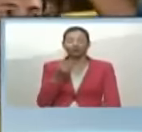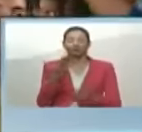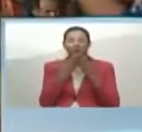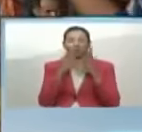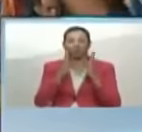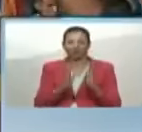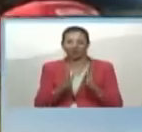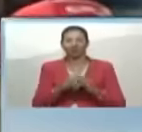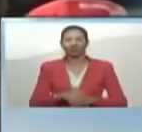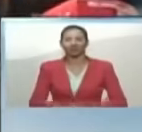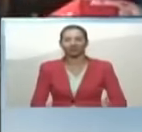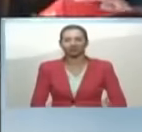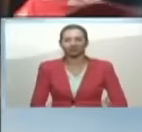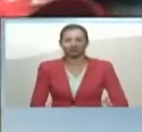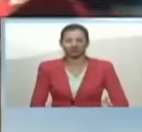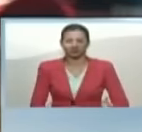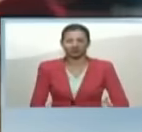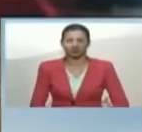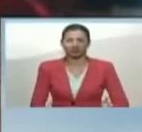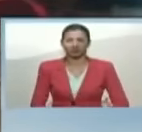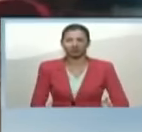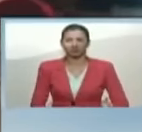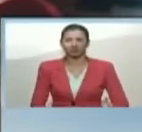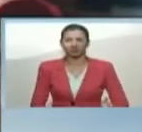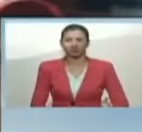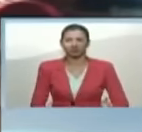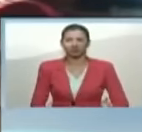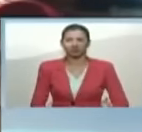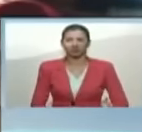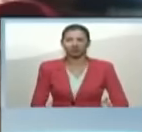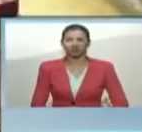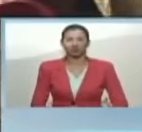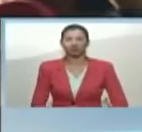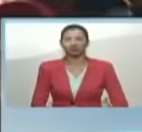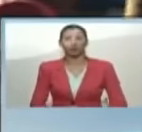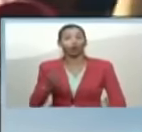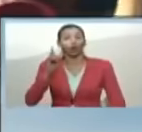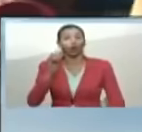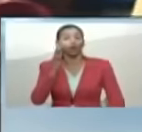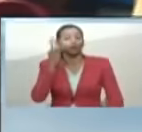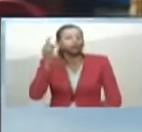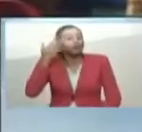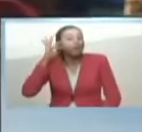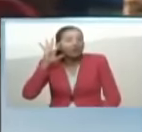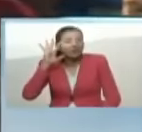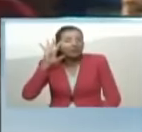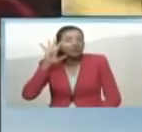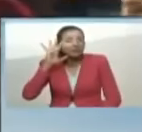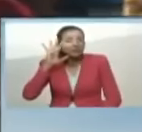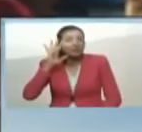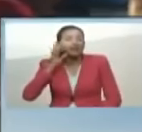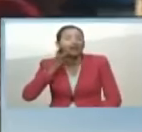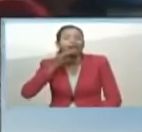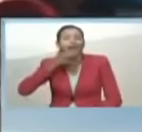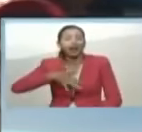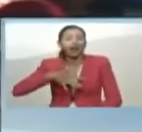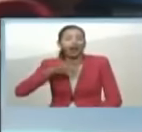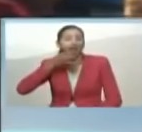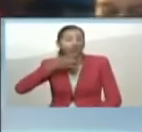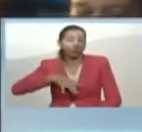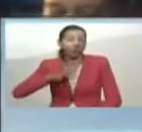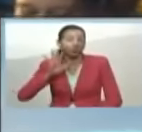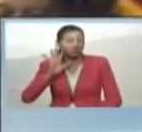Estudiantes. José Bombacé, ese apellido es francés, ¿verdad? No, supuestamente italiano, supuestamente, no sé. Bombacé. Yo soy de aquí.